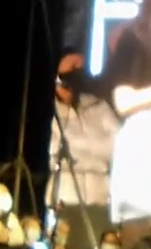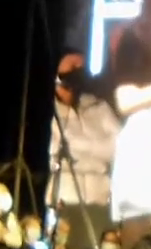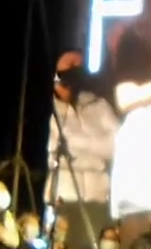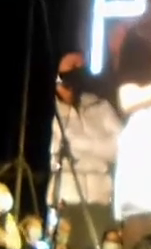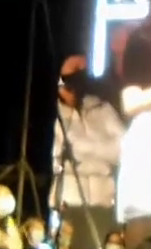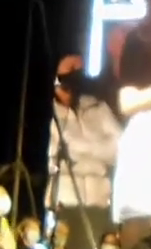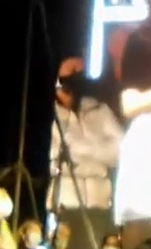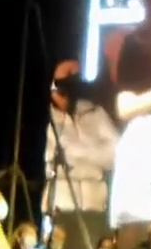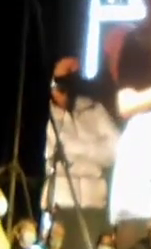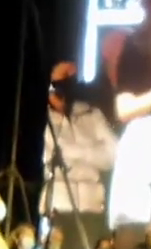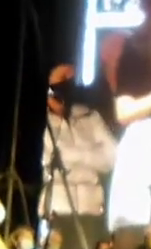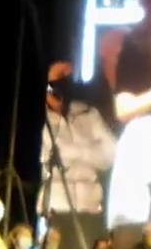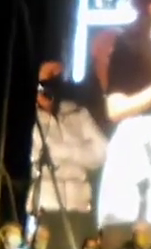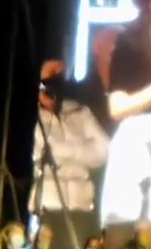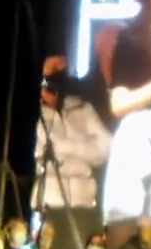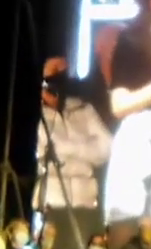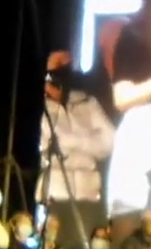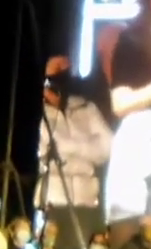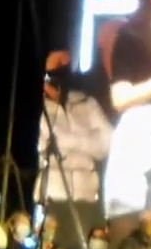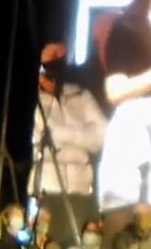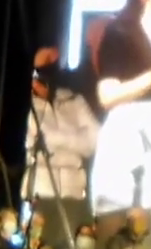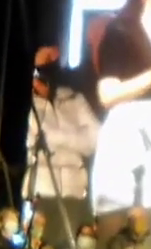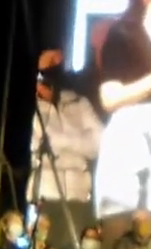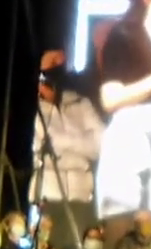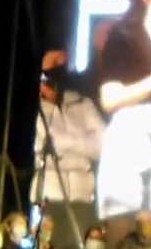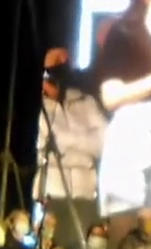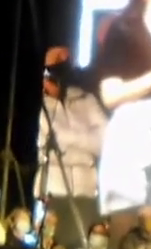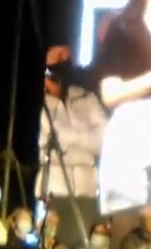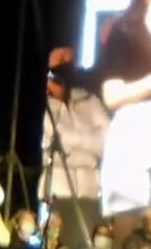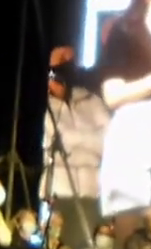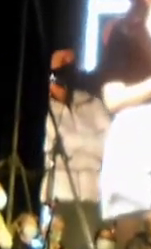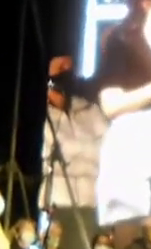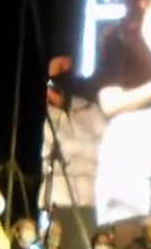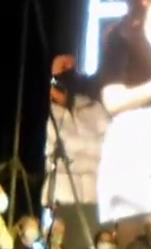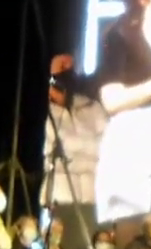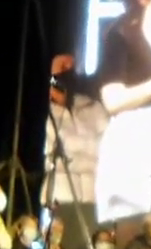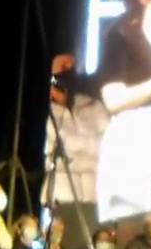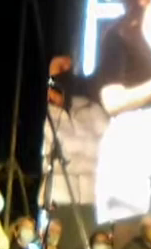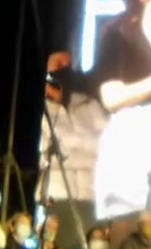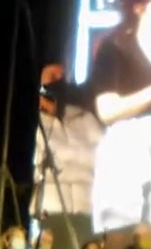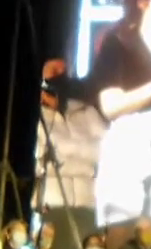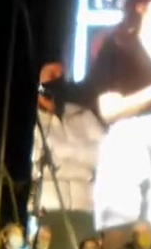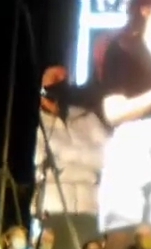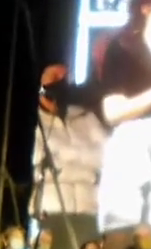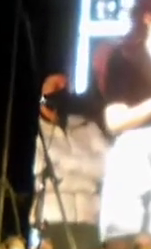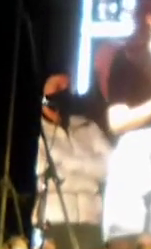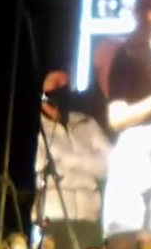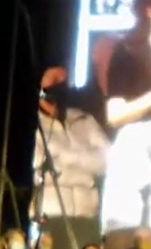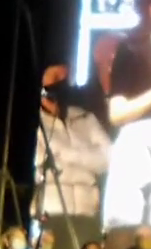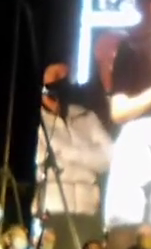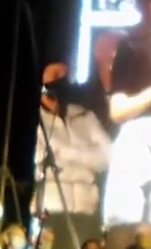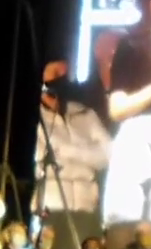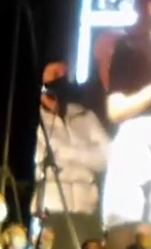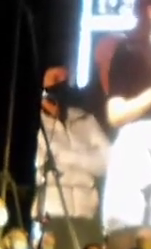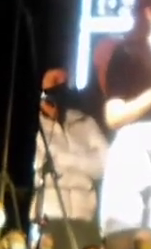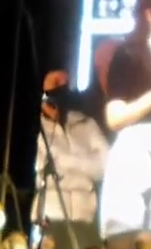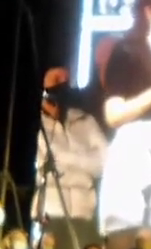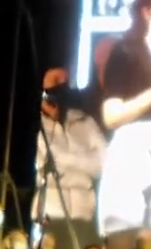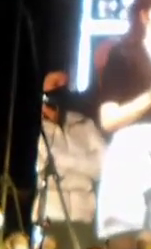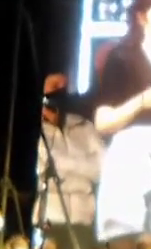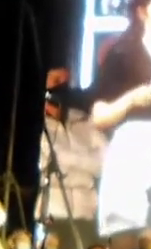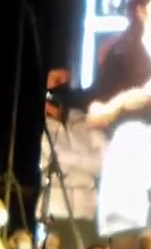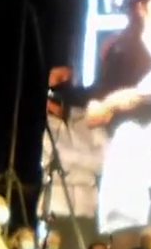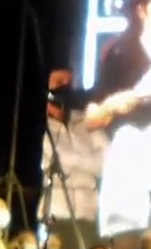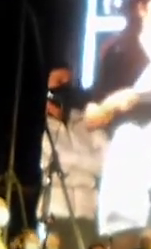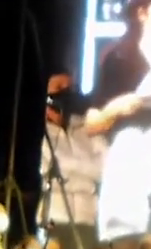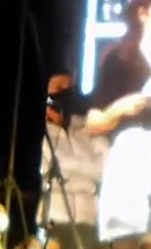dedicación y conocimiento de la realidad concreta en cada barrio de nuestro país. A esas mujeres y hombres que día a día,